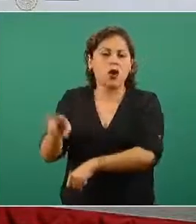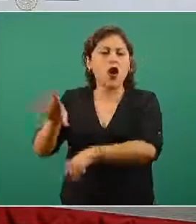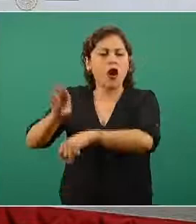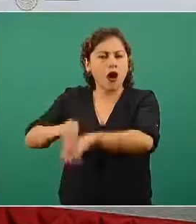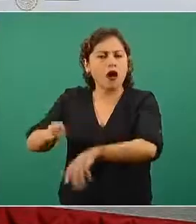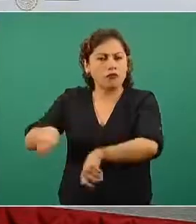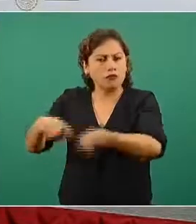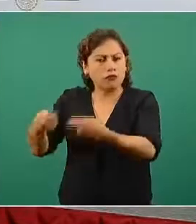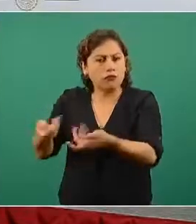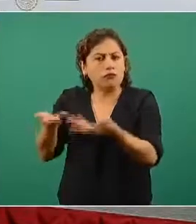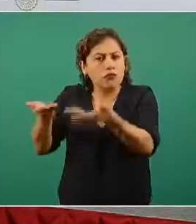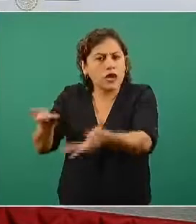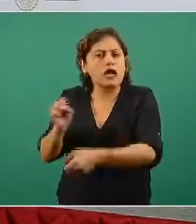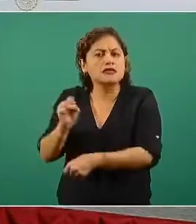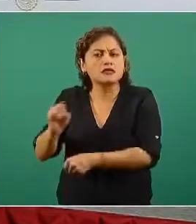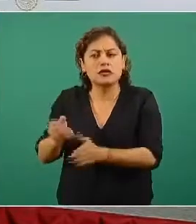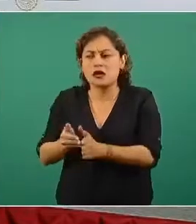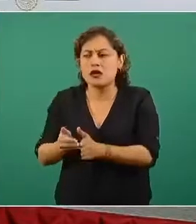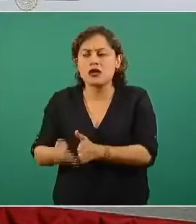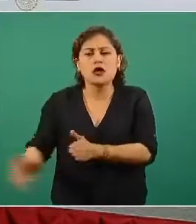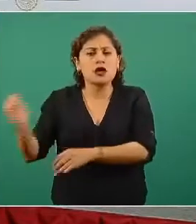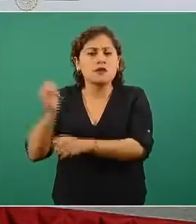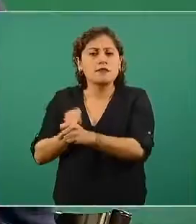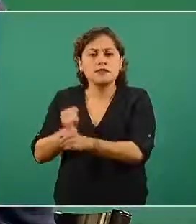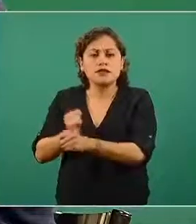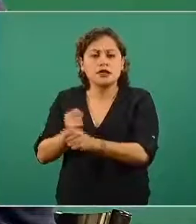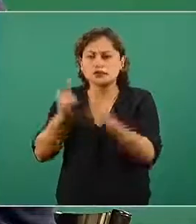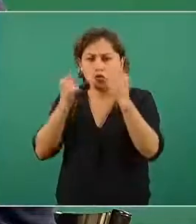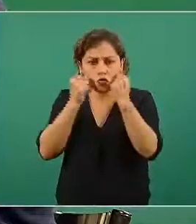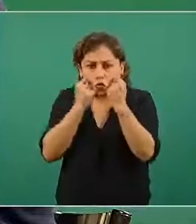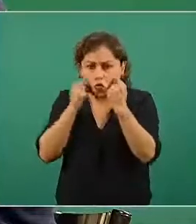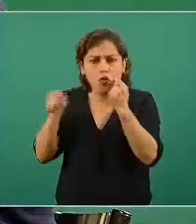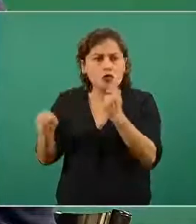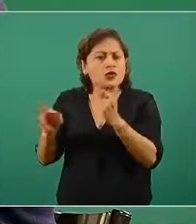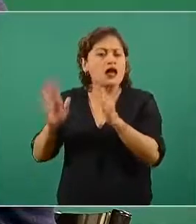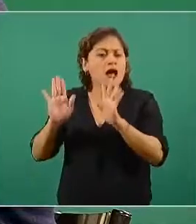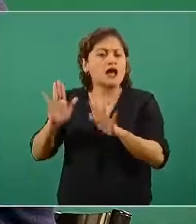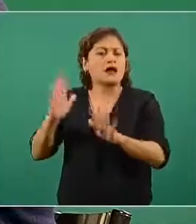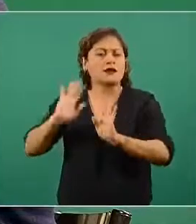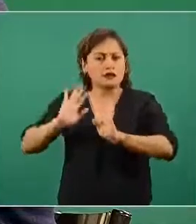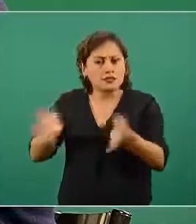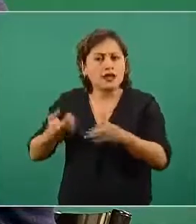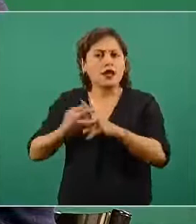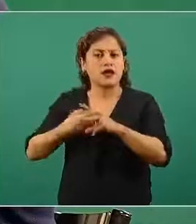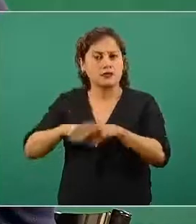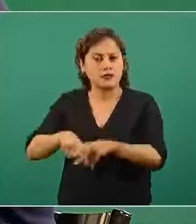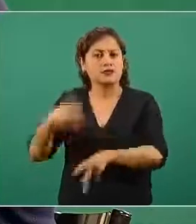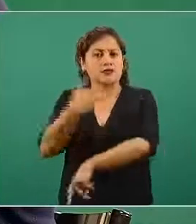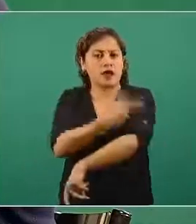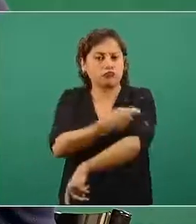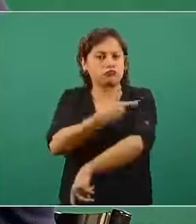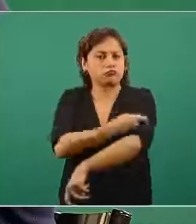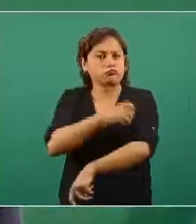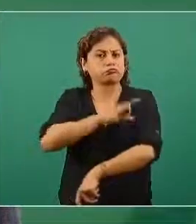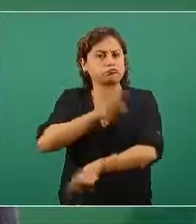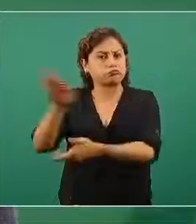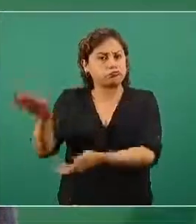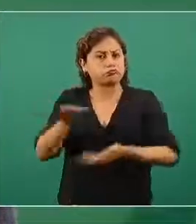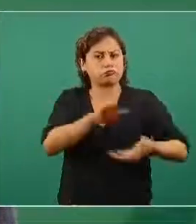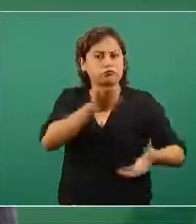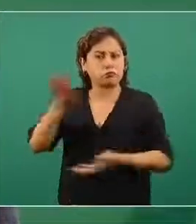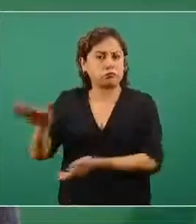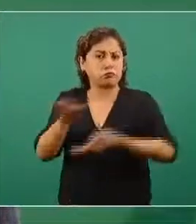pero lógicamente esta autorización se da en base a la revisión de el ensayo o la fase 1, la fase 2, lo que